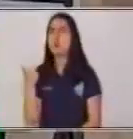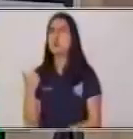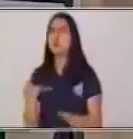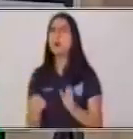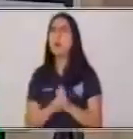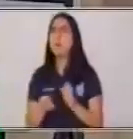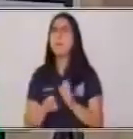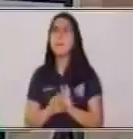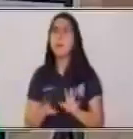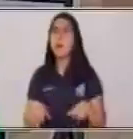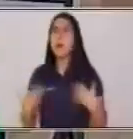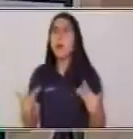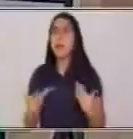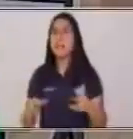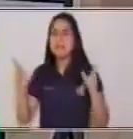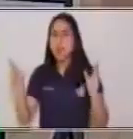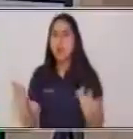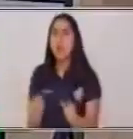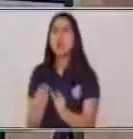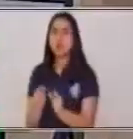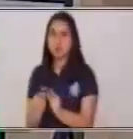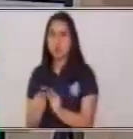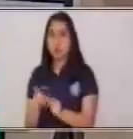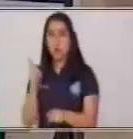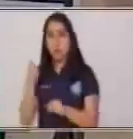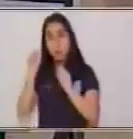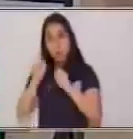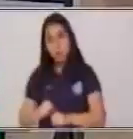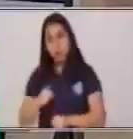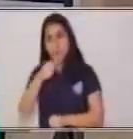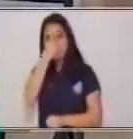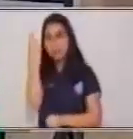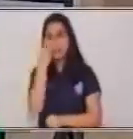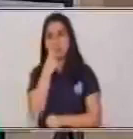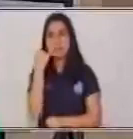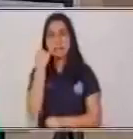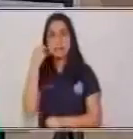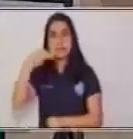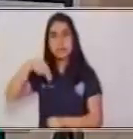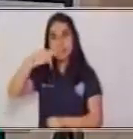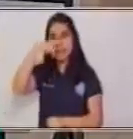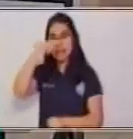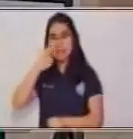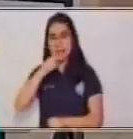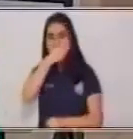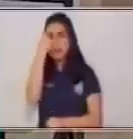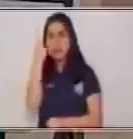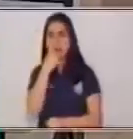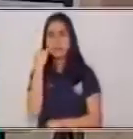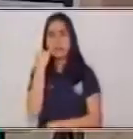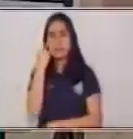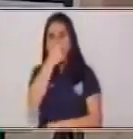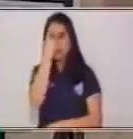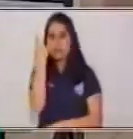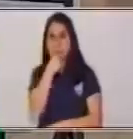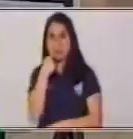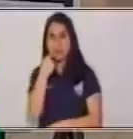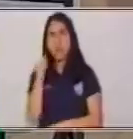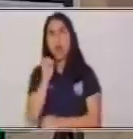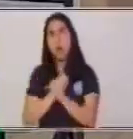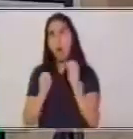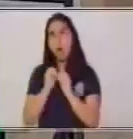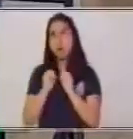párrafos de conclusión pueden ser de síntesis, anécdota, afirmación, cita, interrogante y